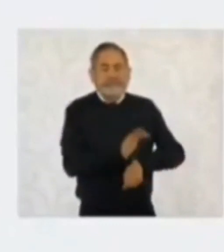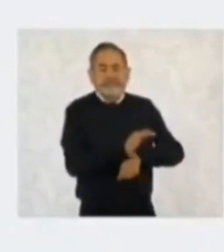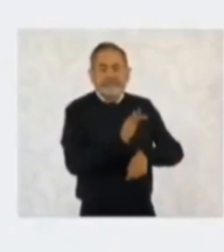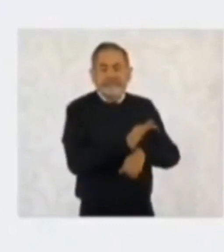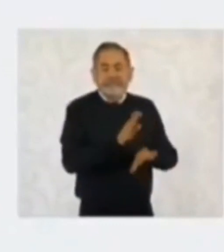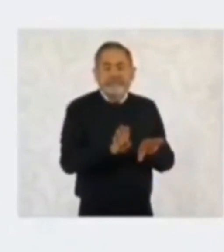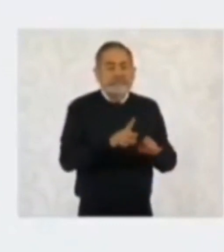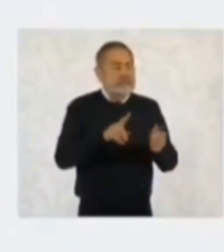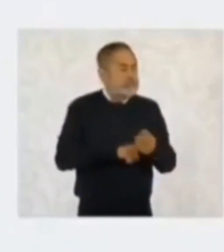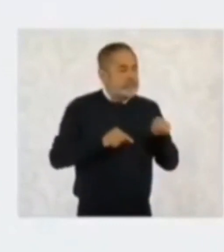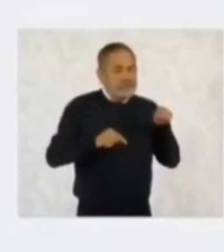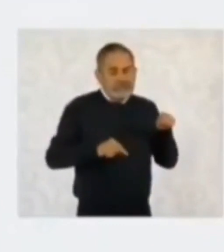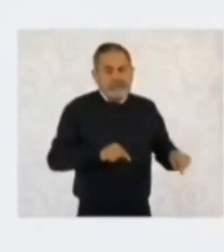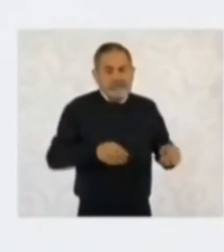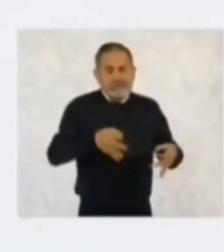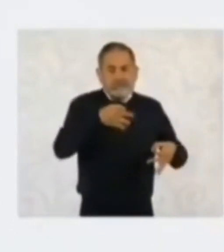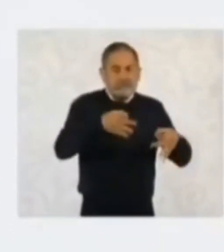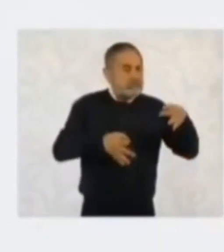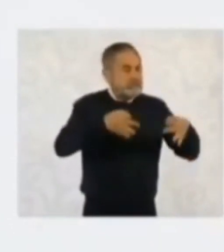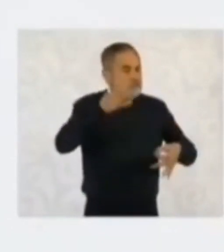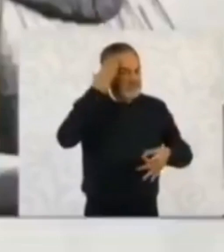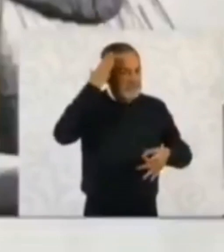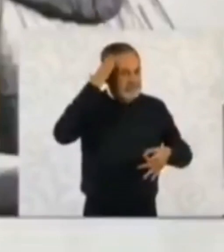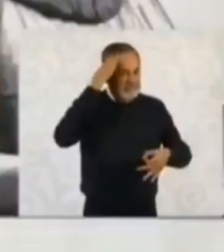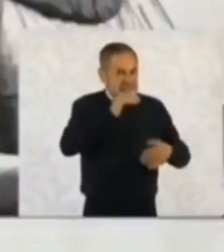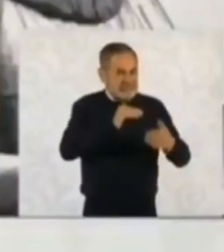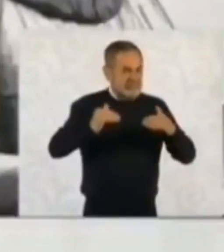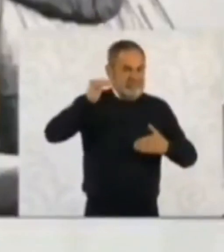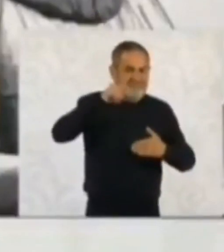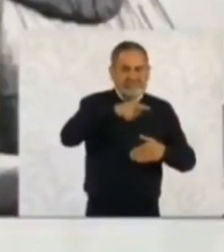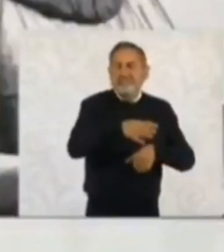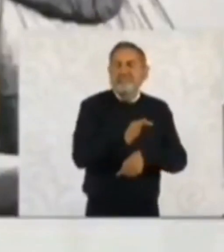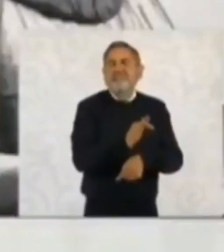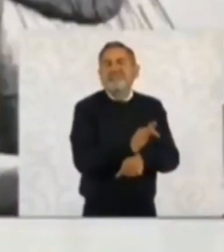protege ministros de la Corte.